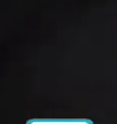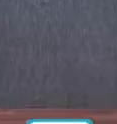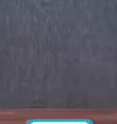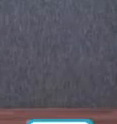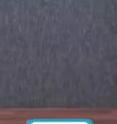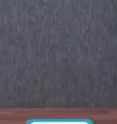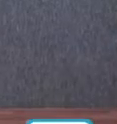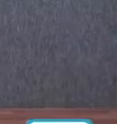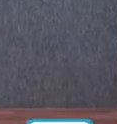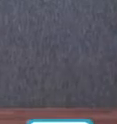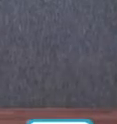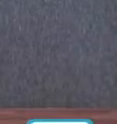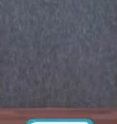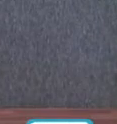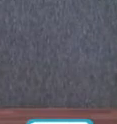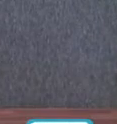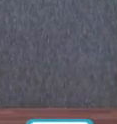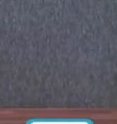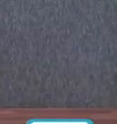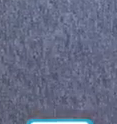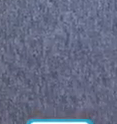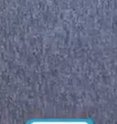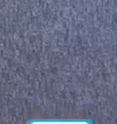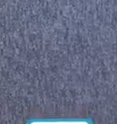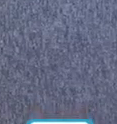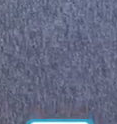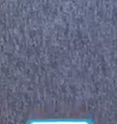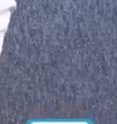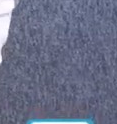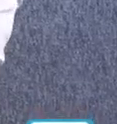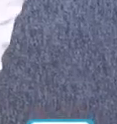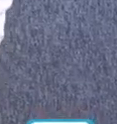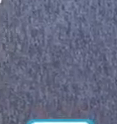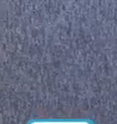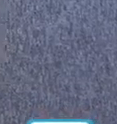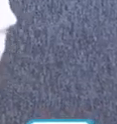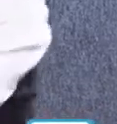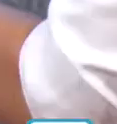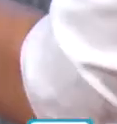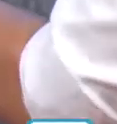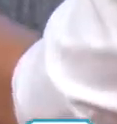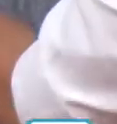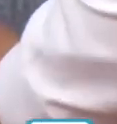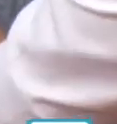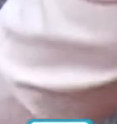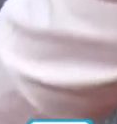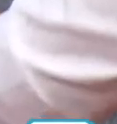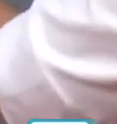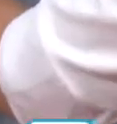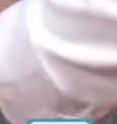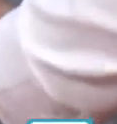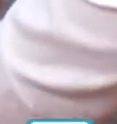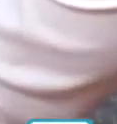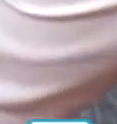Solamente vamos a guardar justo por debajo de la manga. Observa. Ay, No, ¿Cómo que? soy mago, no soy payaso, observa. Ok,